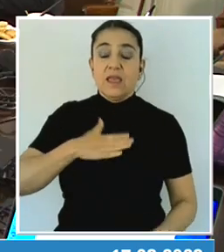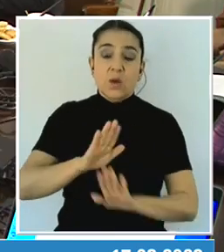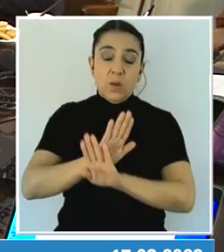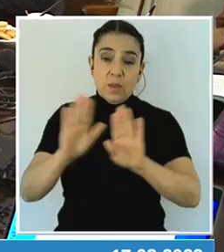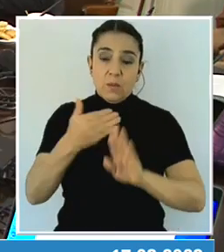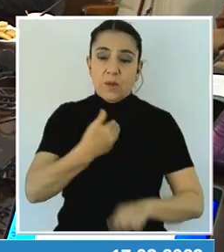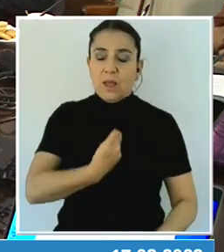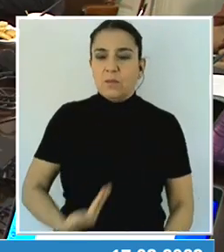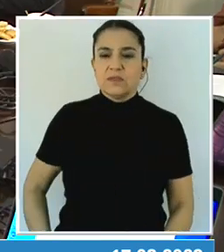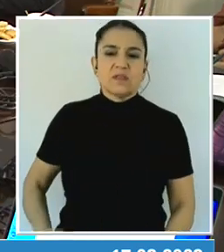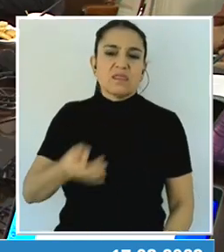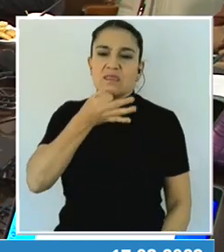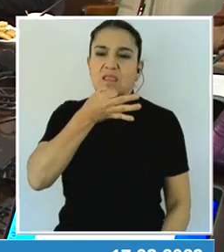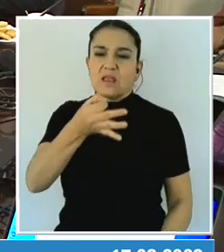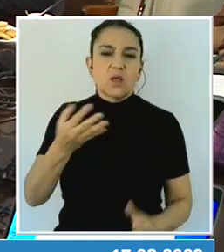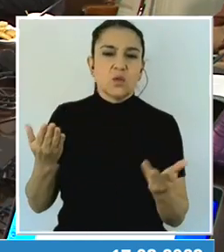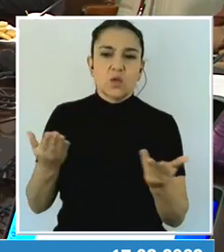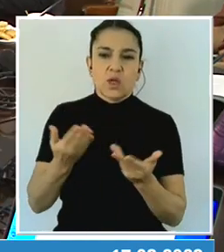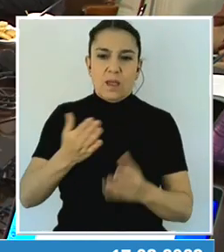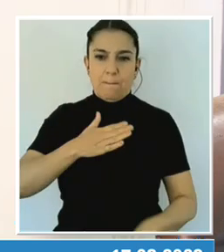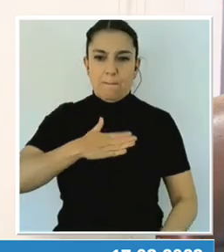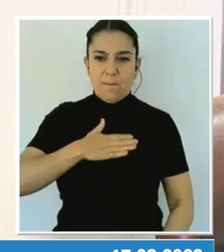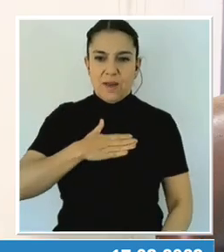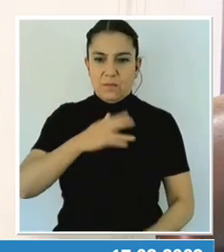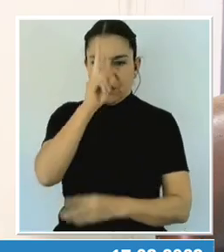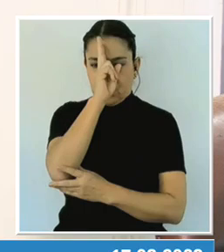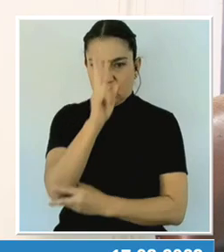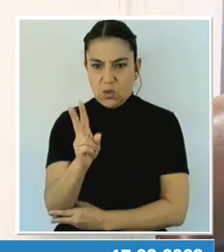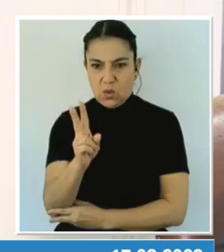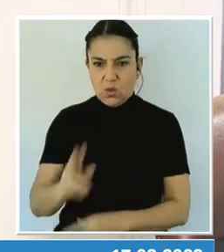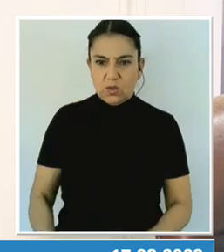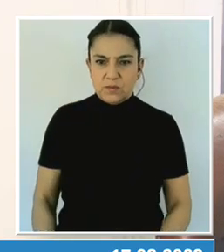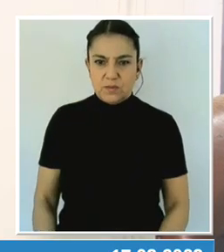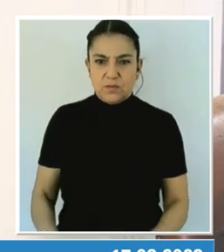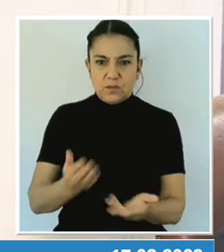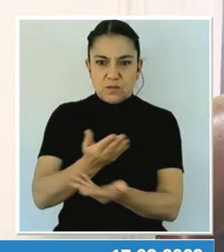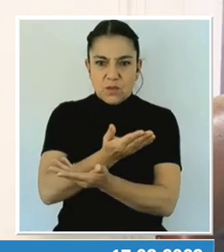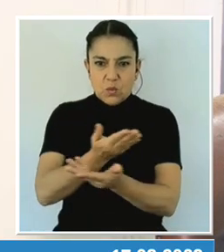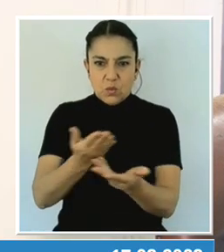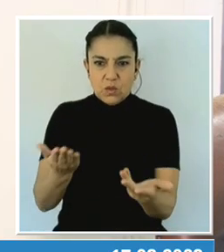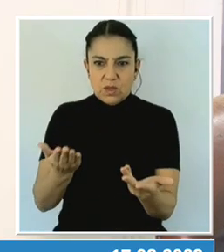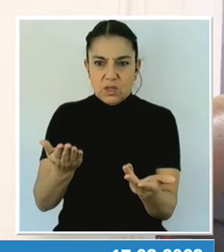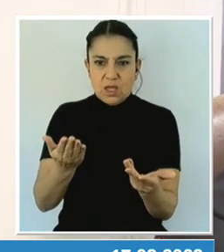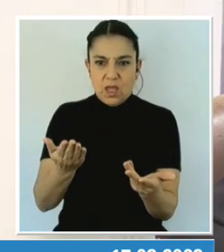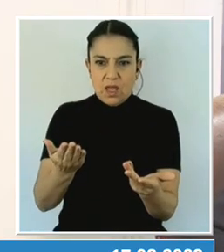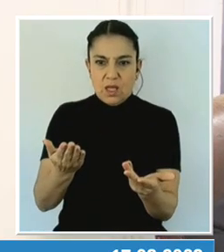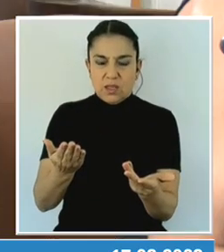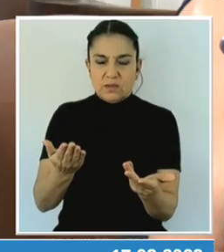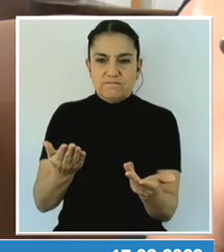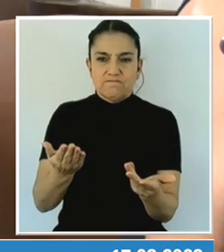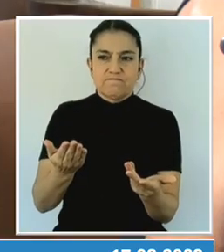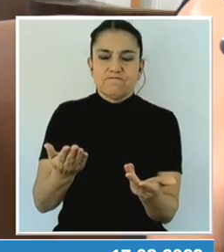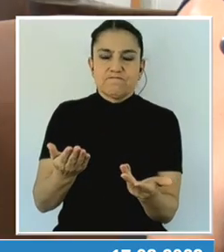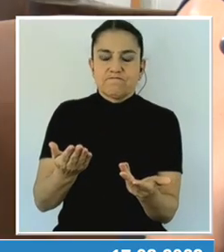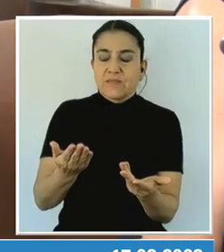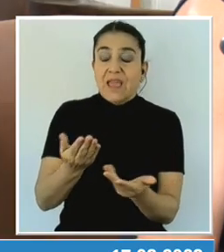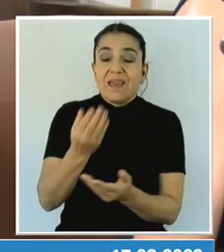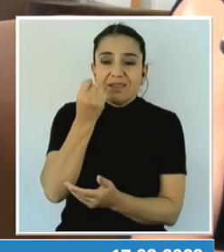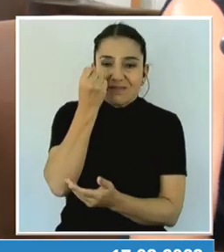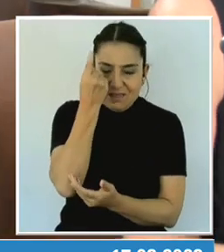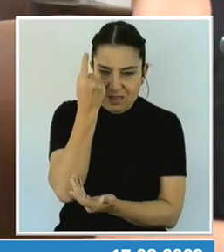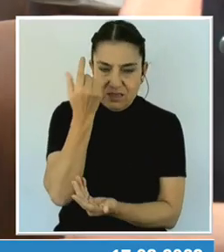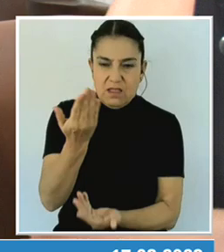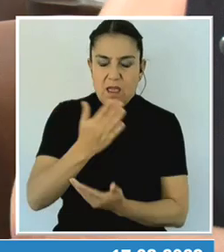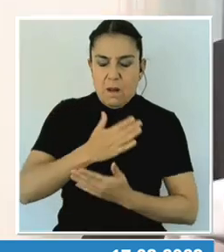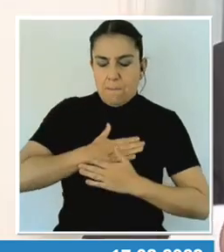que para mí es un honor que ustedes tienen que entender muy alto. Pocas veces yo he tenido